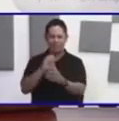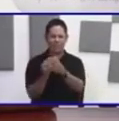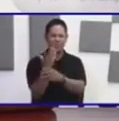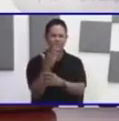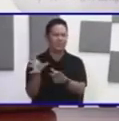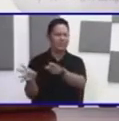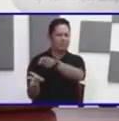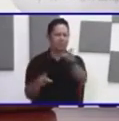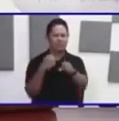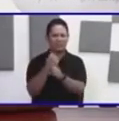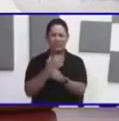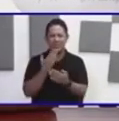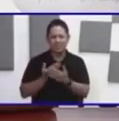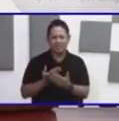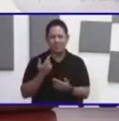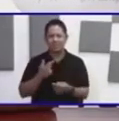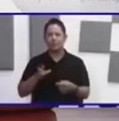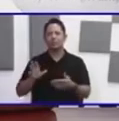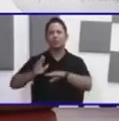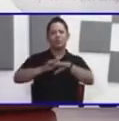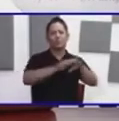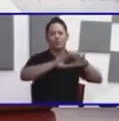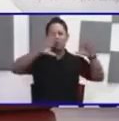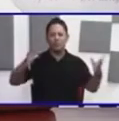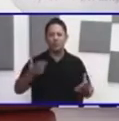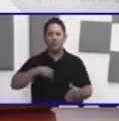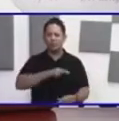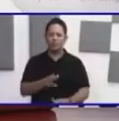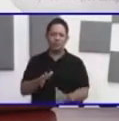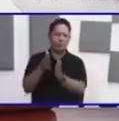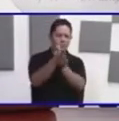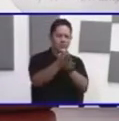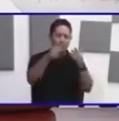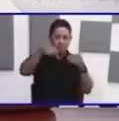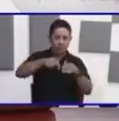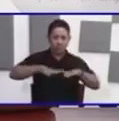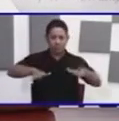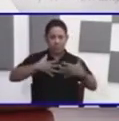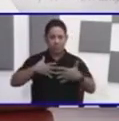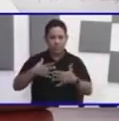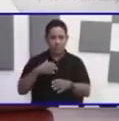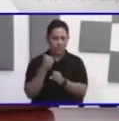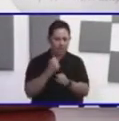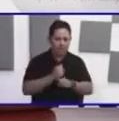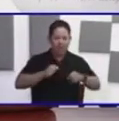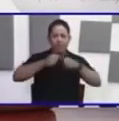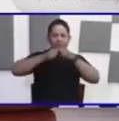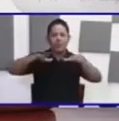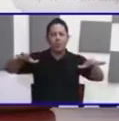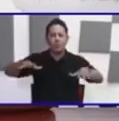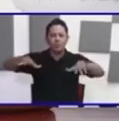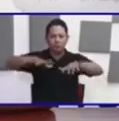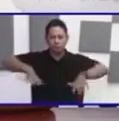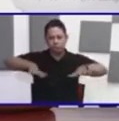Andrés estar enterado de primera mano de todos los acontecimientos de la actividad pública del